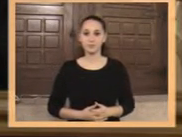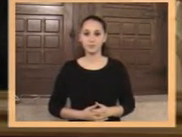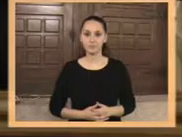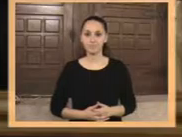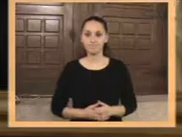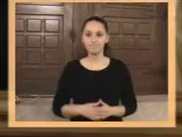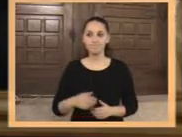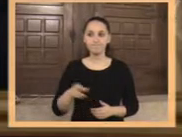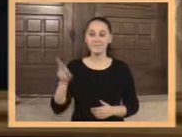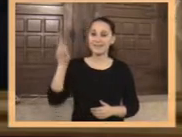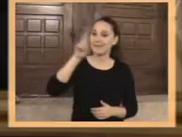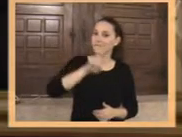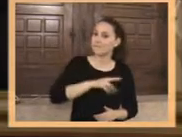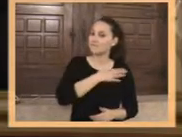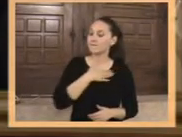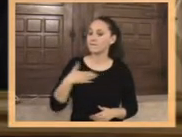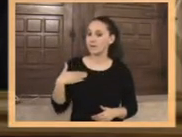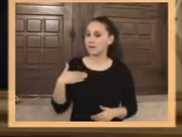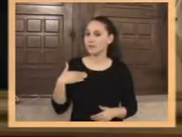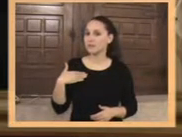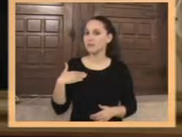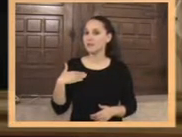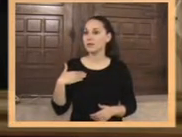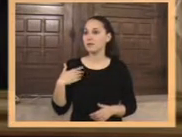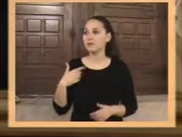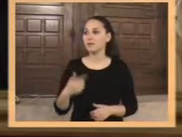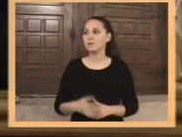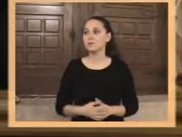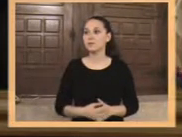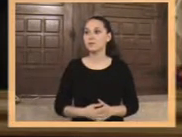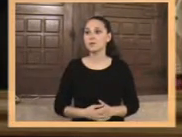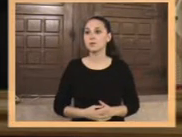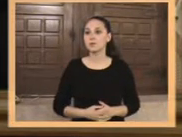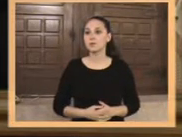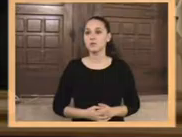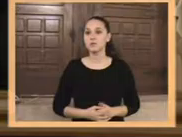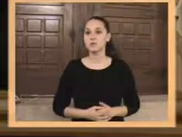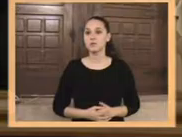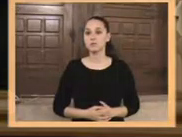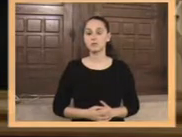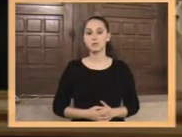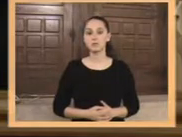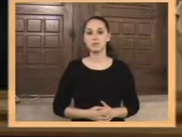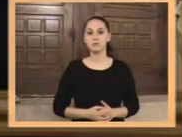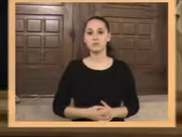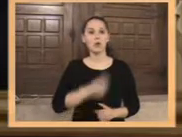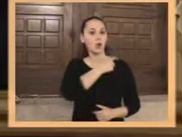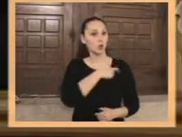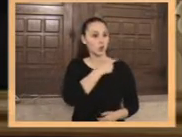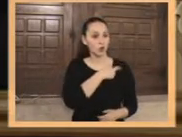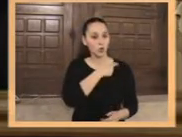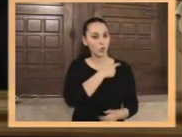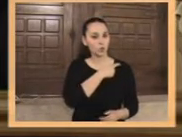reitero precisamente mi motivación, ¿no?, hecha en la comisión, ¿no?, donde nos